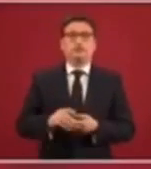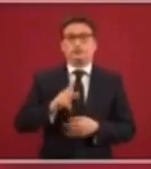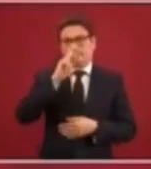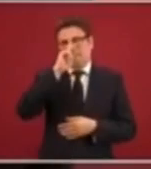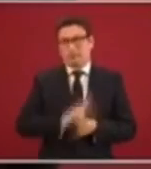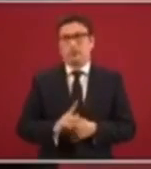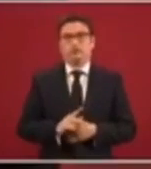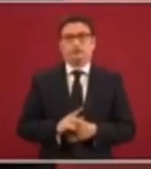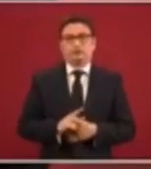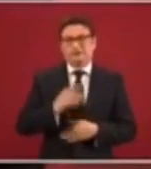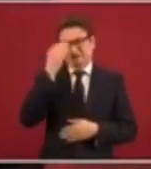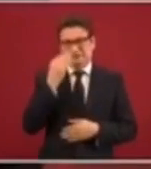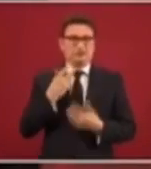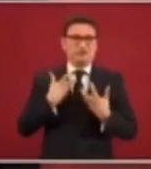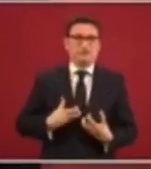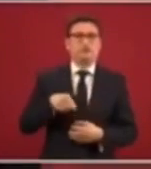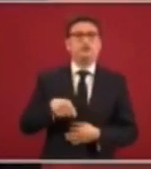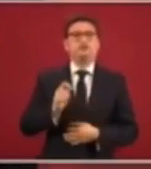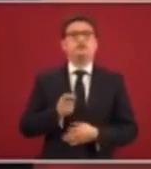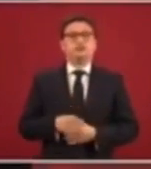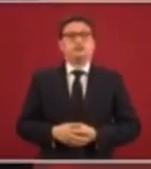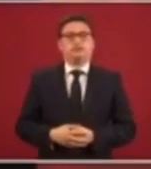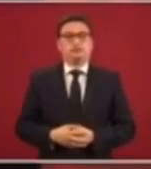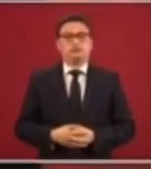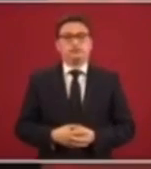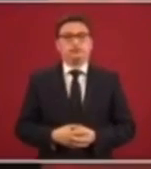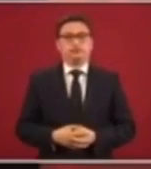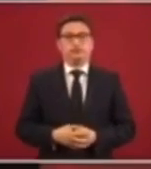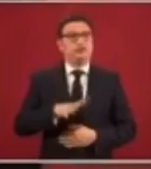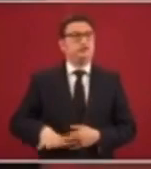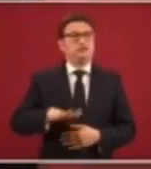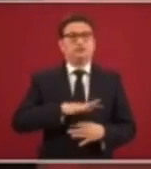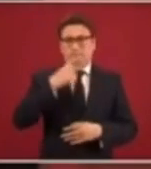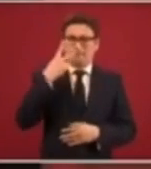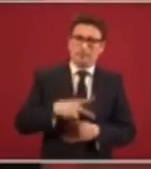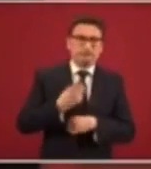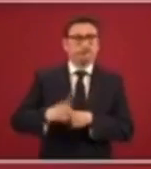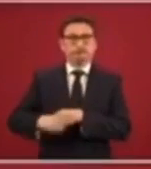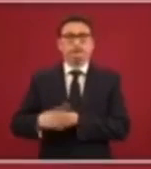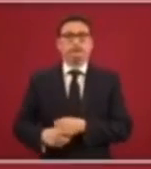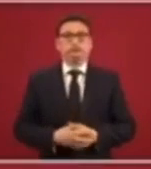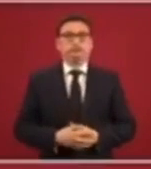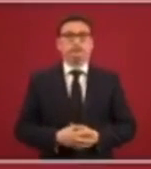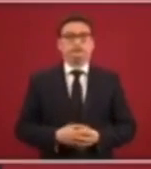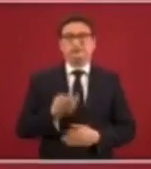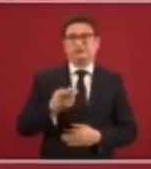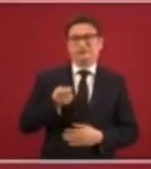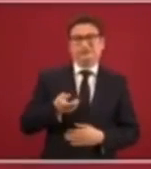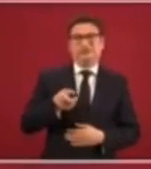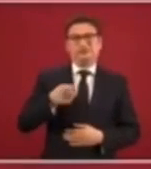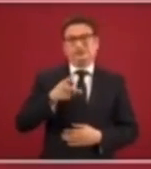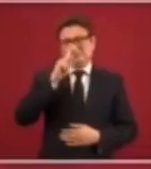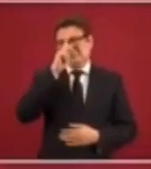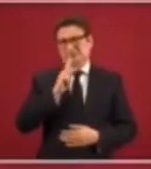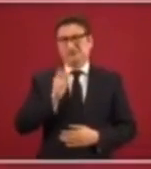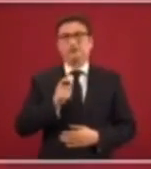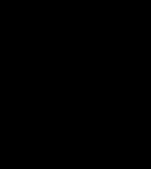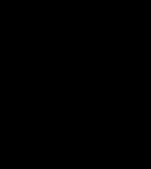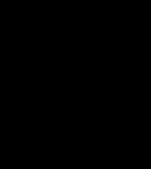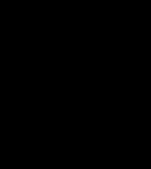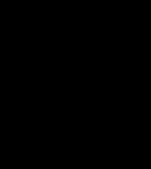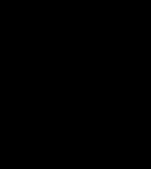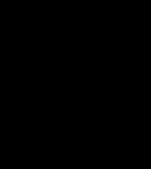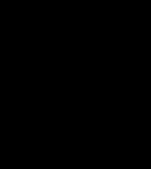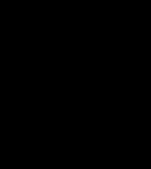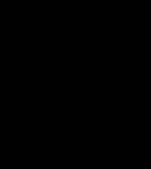más funesta, más trágica, que afecta a México. Esa peste es la corrupción.